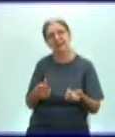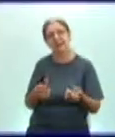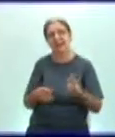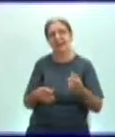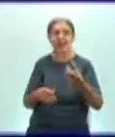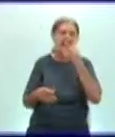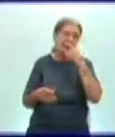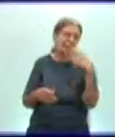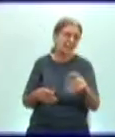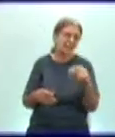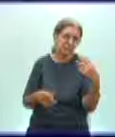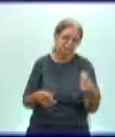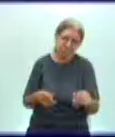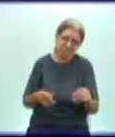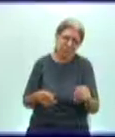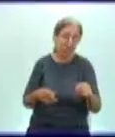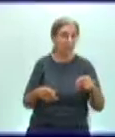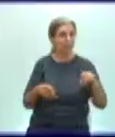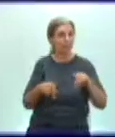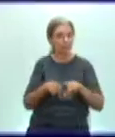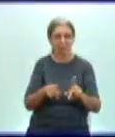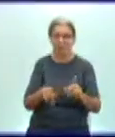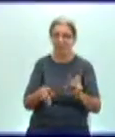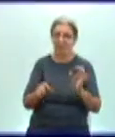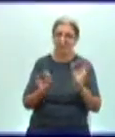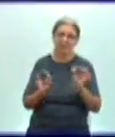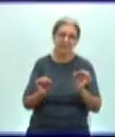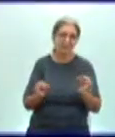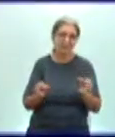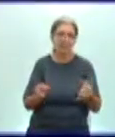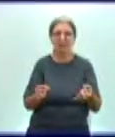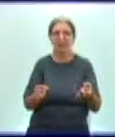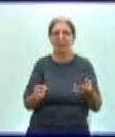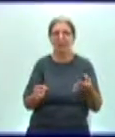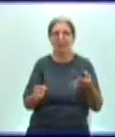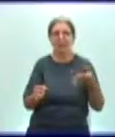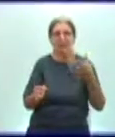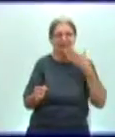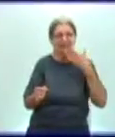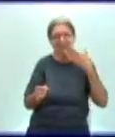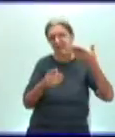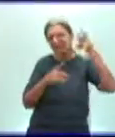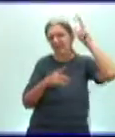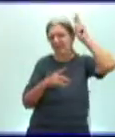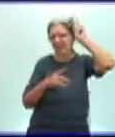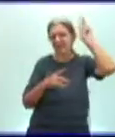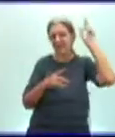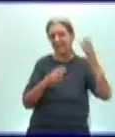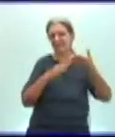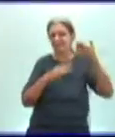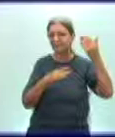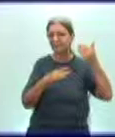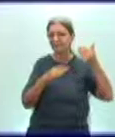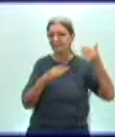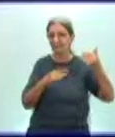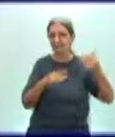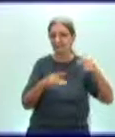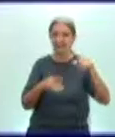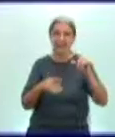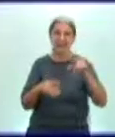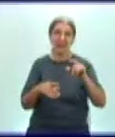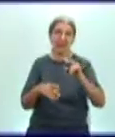hace iguales, nos permite esta comunidad cultural, desde el Río Bravo hasta la Patagonia, como